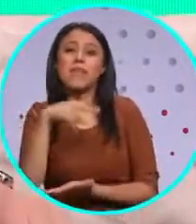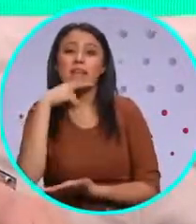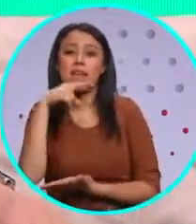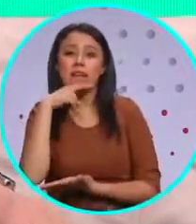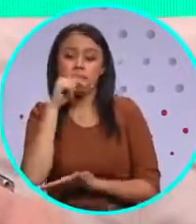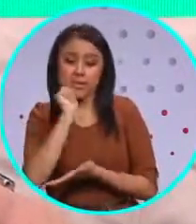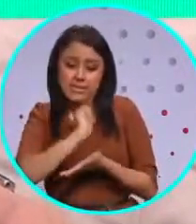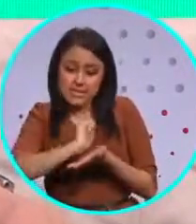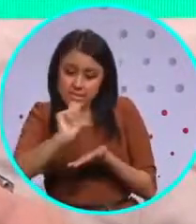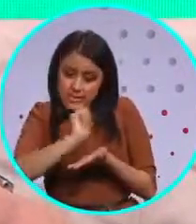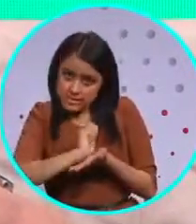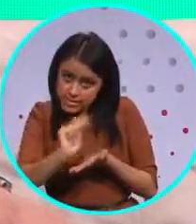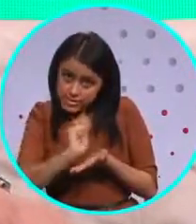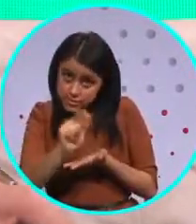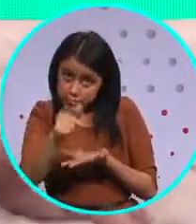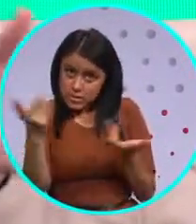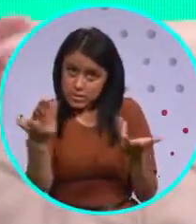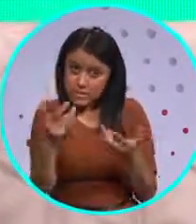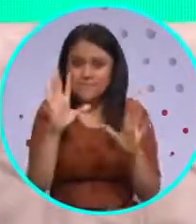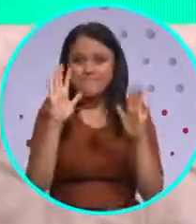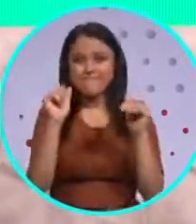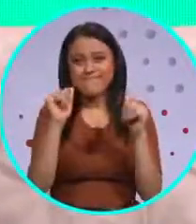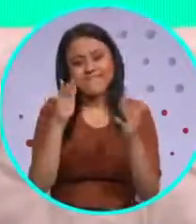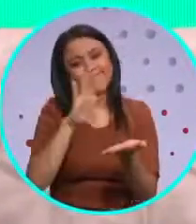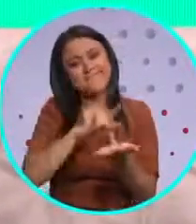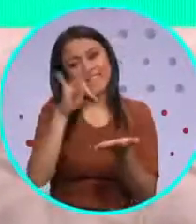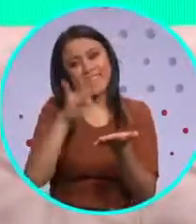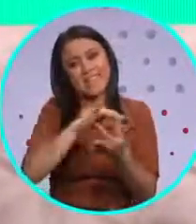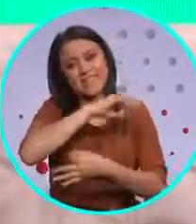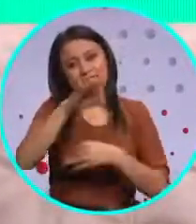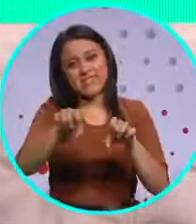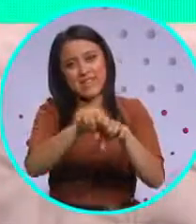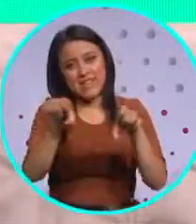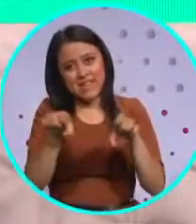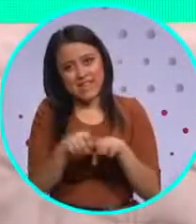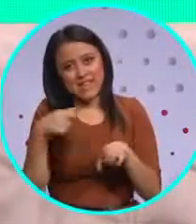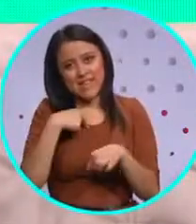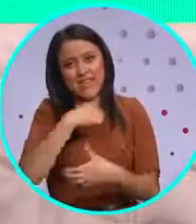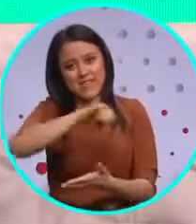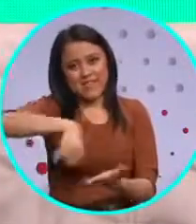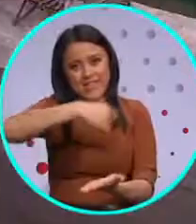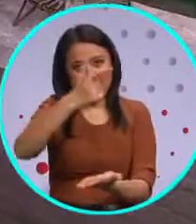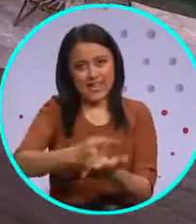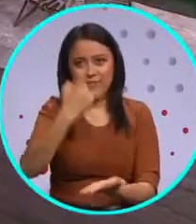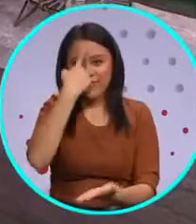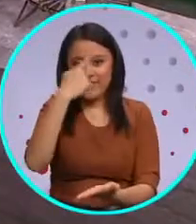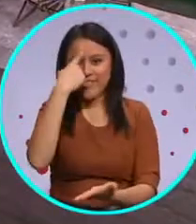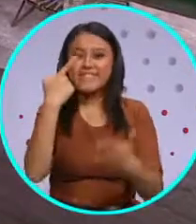suscribe con los ojos yo soy